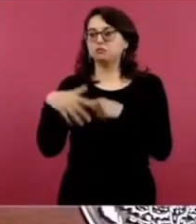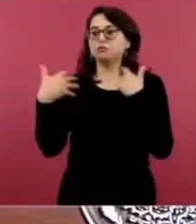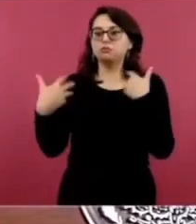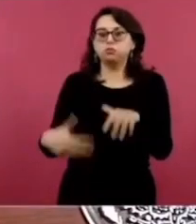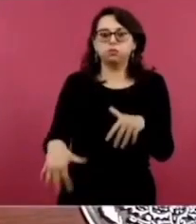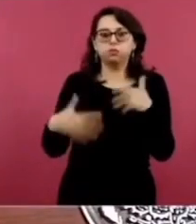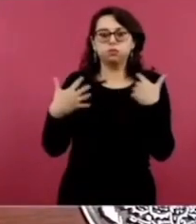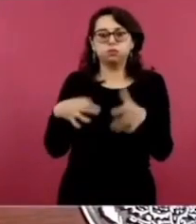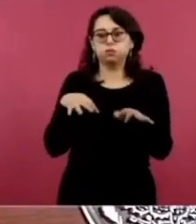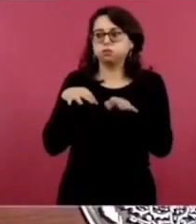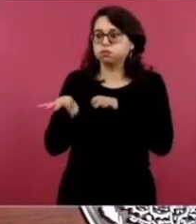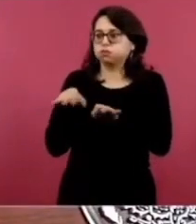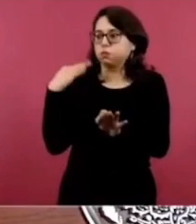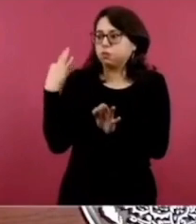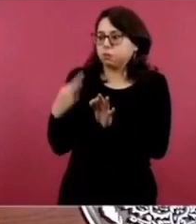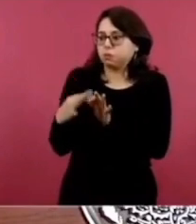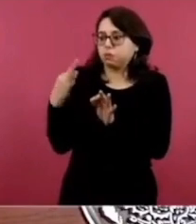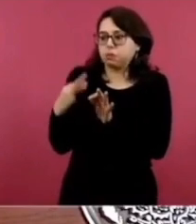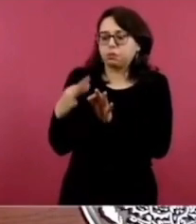disminución